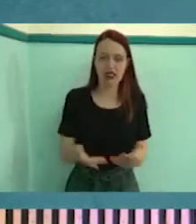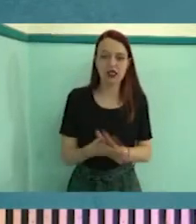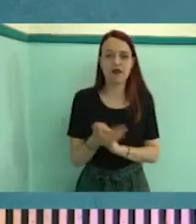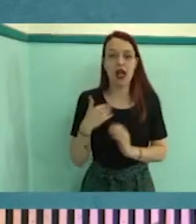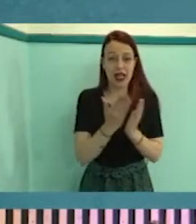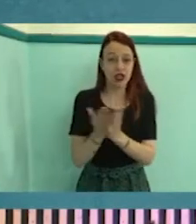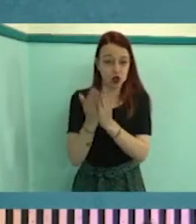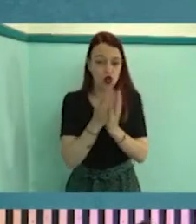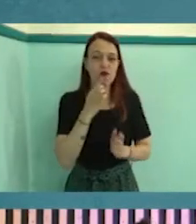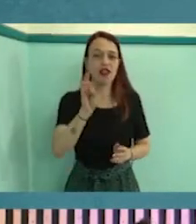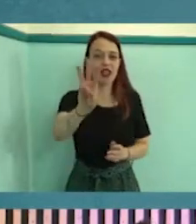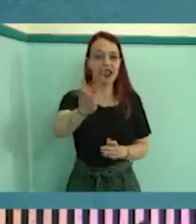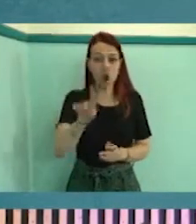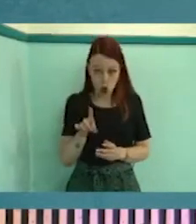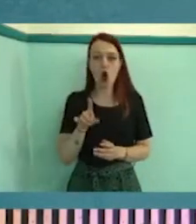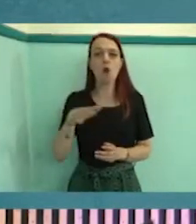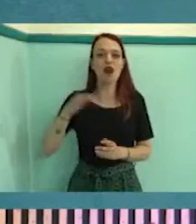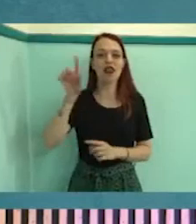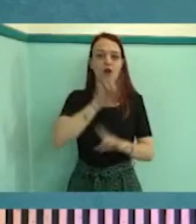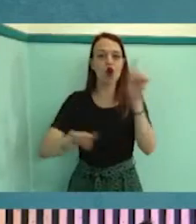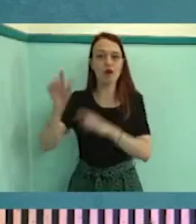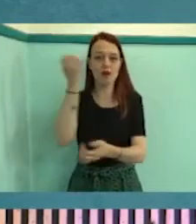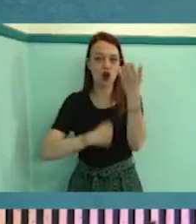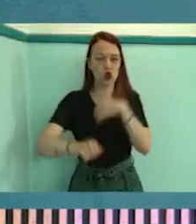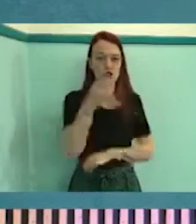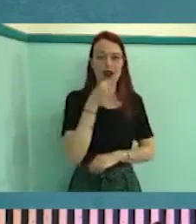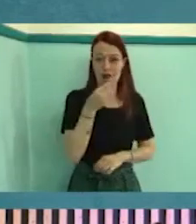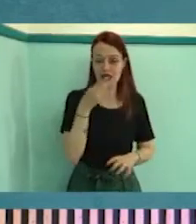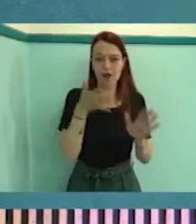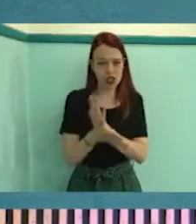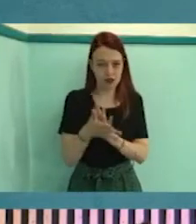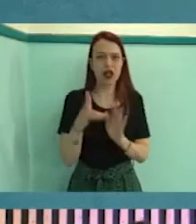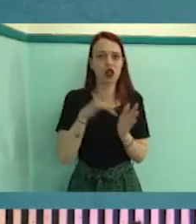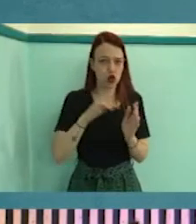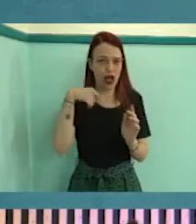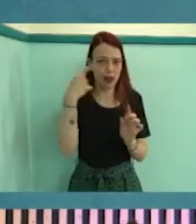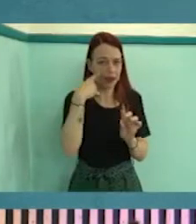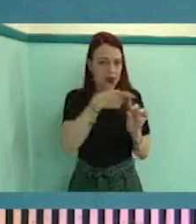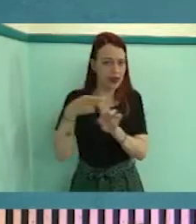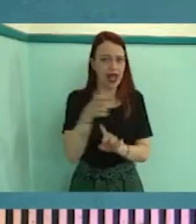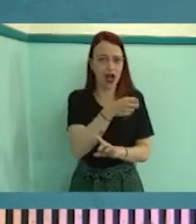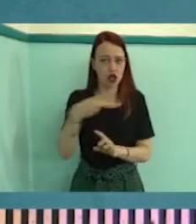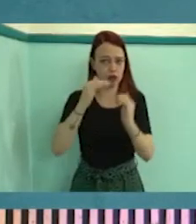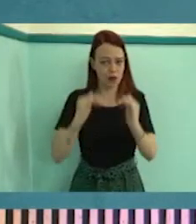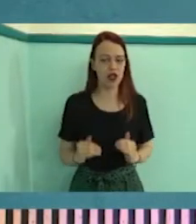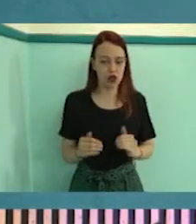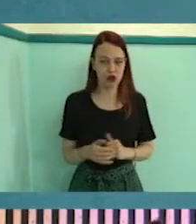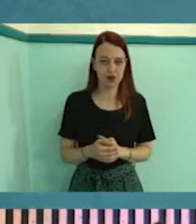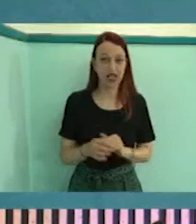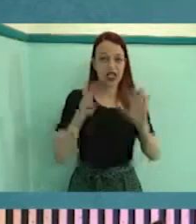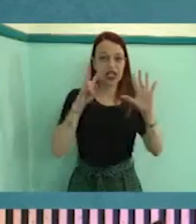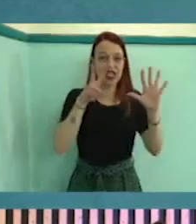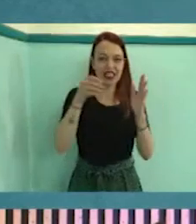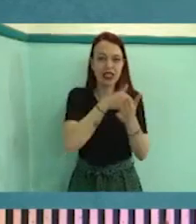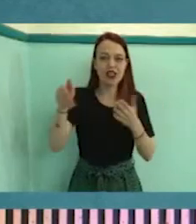hay uno de cada tres hombres podría sufrir un tca pero como decimos hay un infradiagnóstico importante a tener en cuenta más de 70 millones de personas